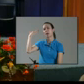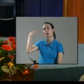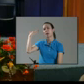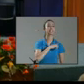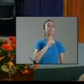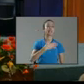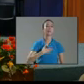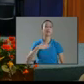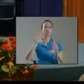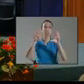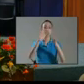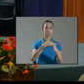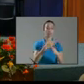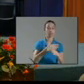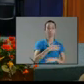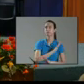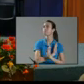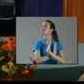Entonces olvídate de la cena.